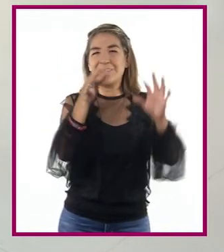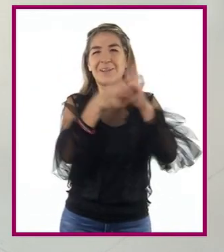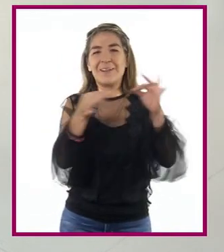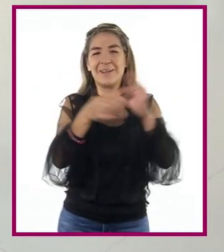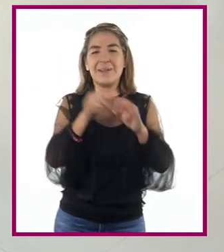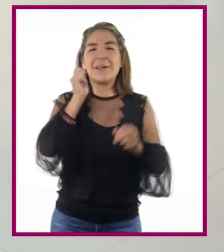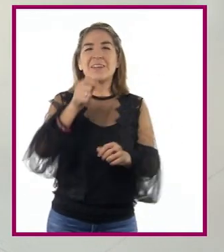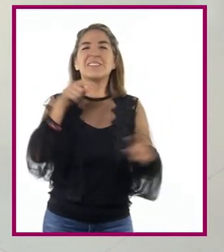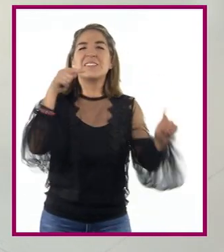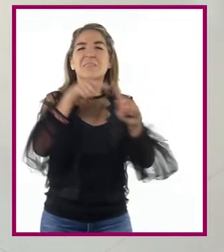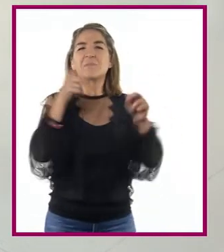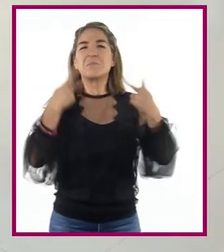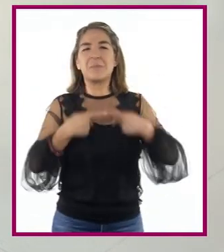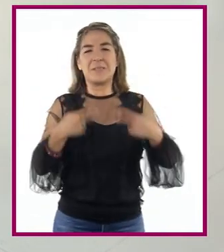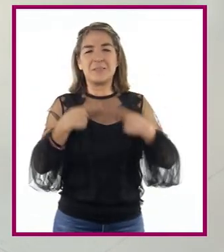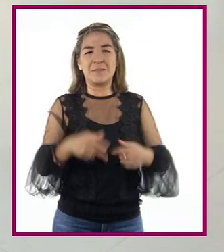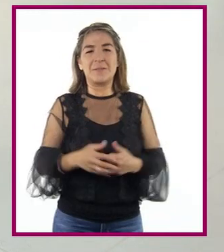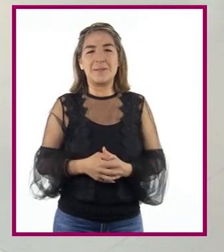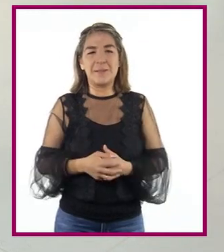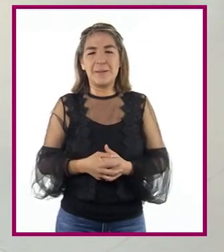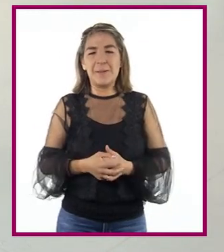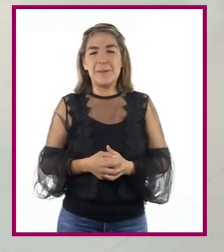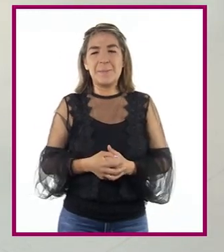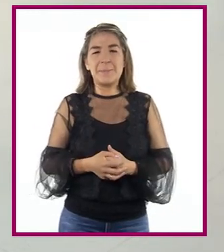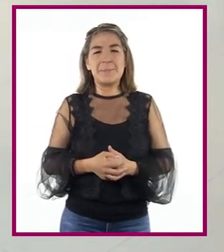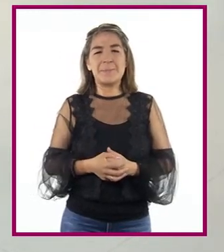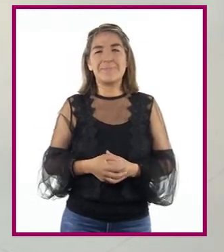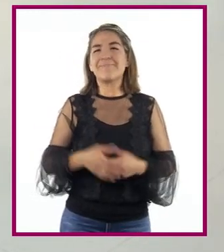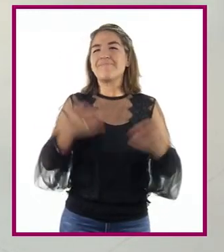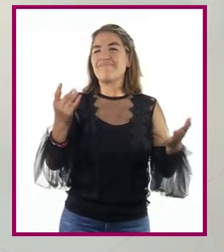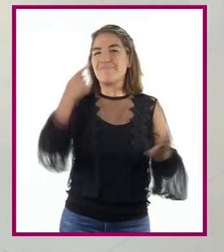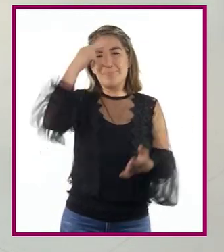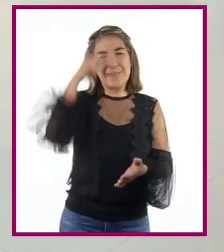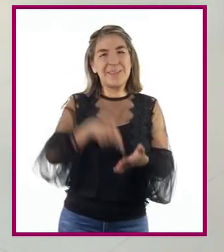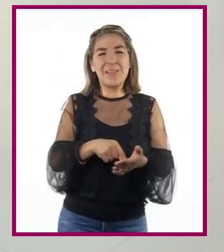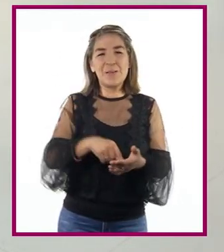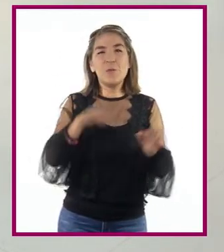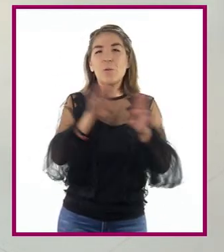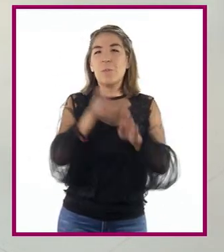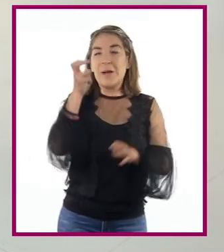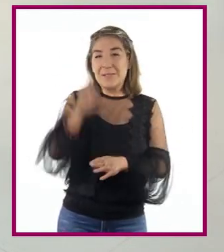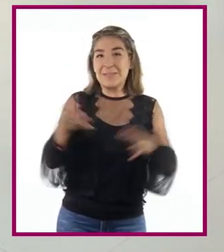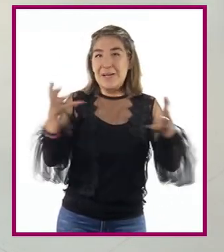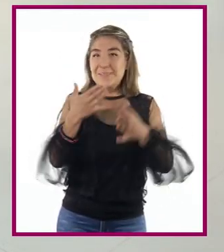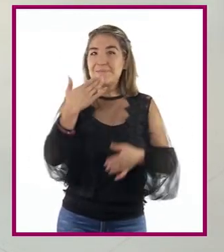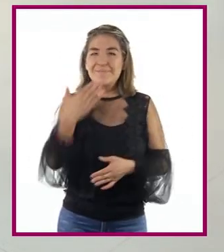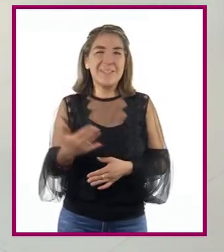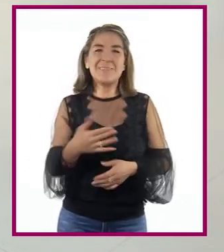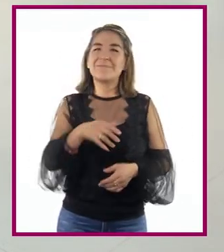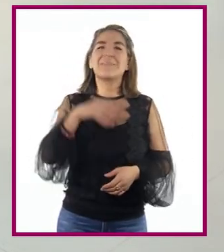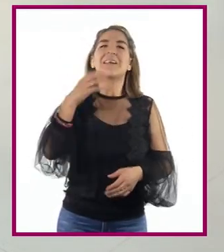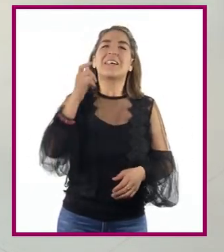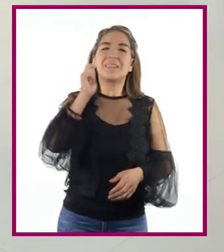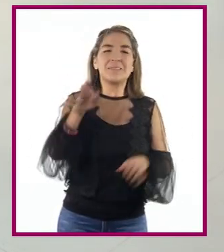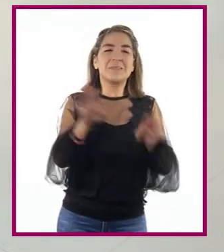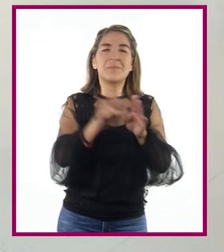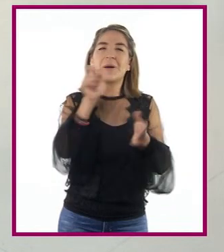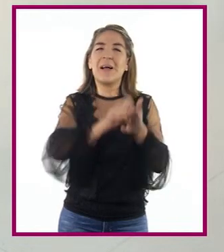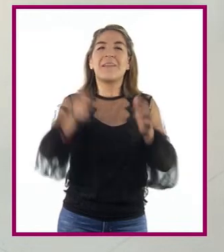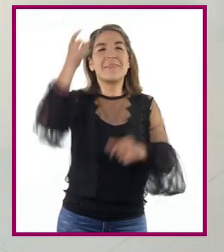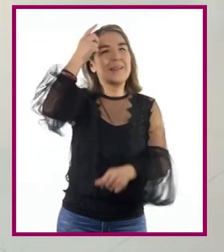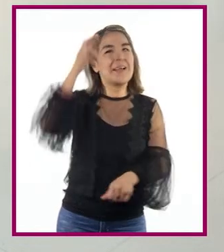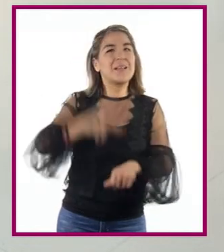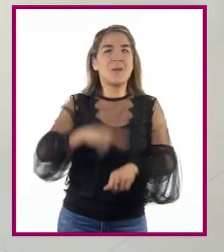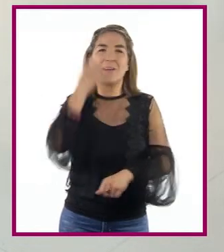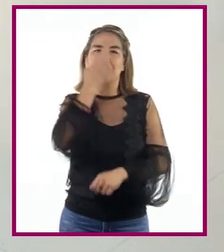al destinatario? Ay, creo que no es la mejor manera de hacerlo. Es vago escribir director de la